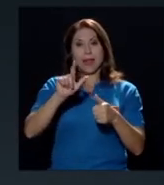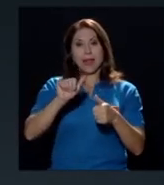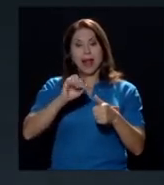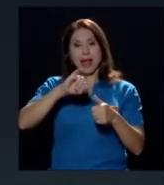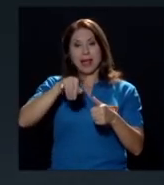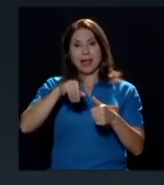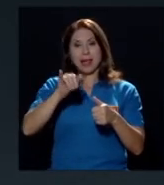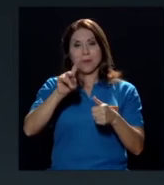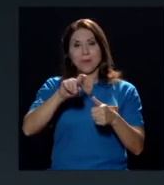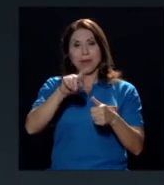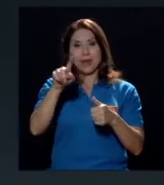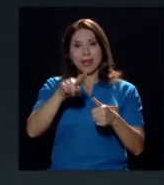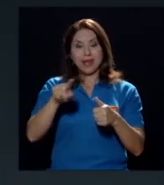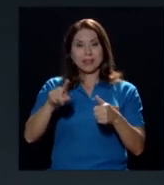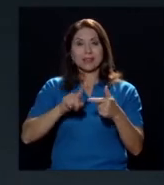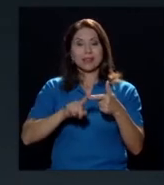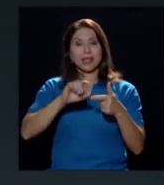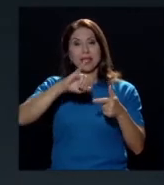uh-huh, estuvieron